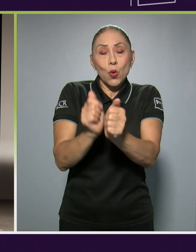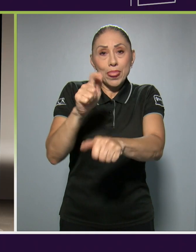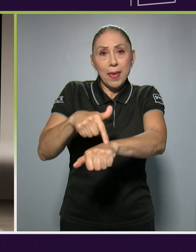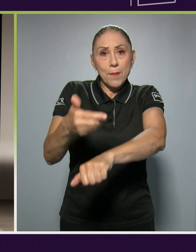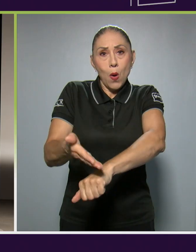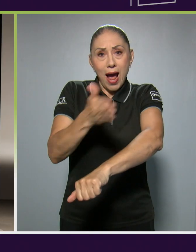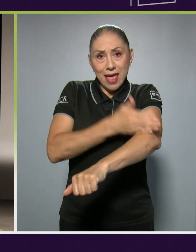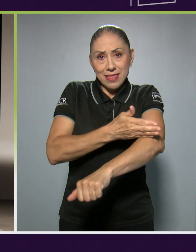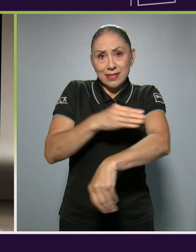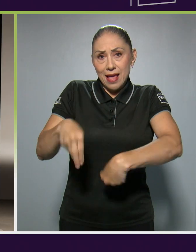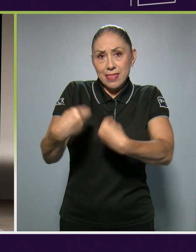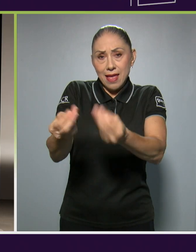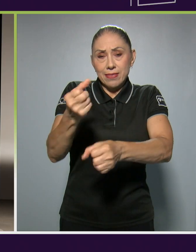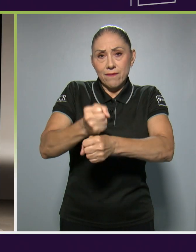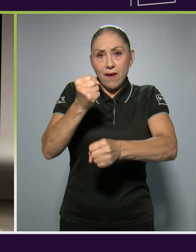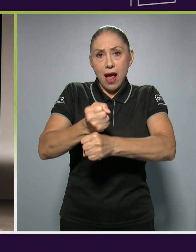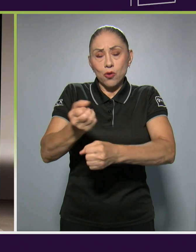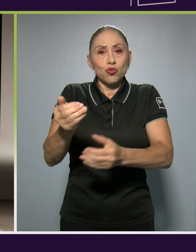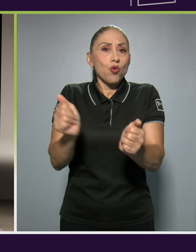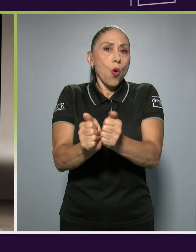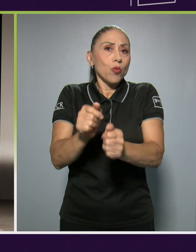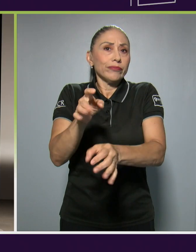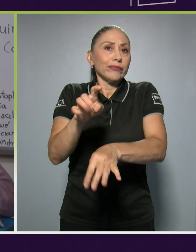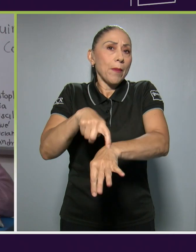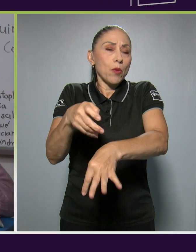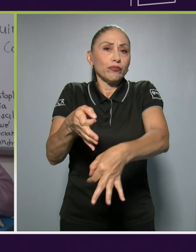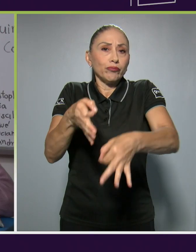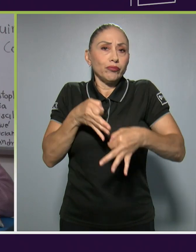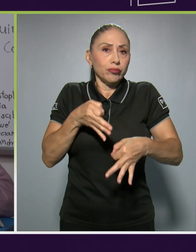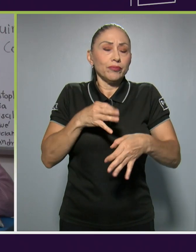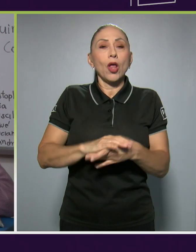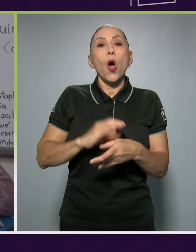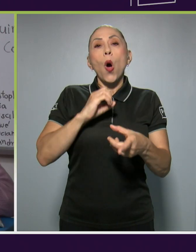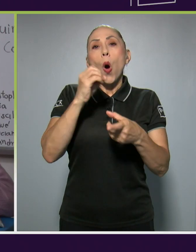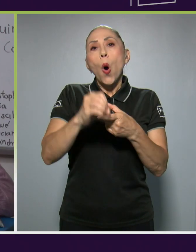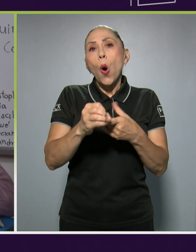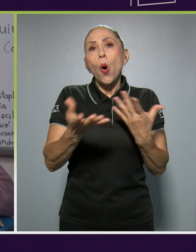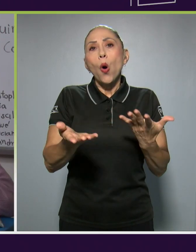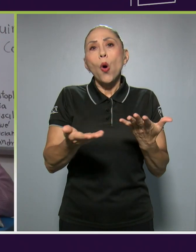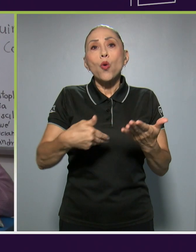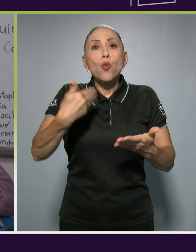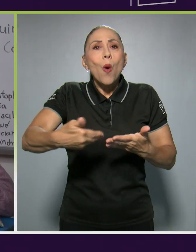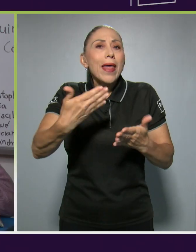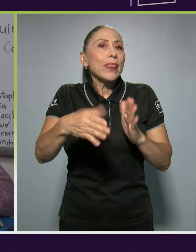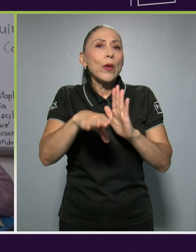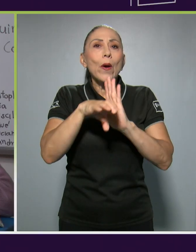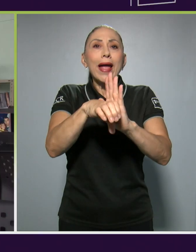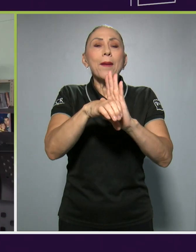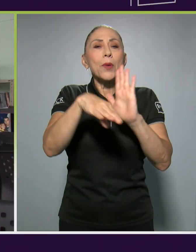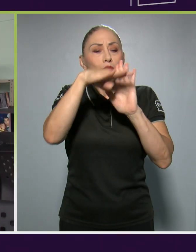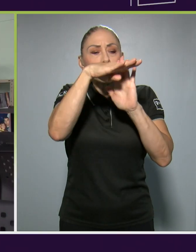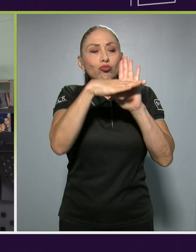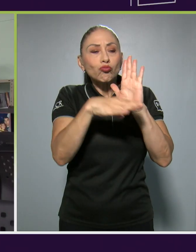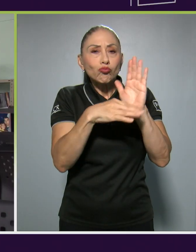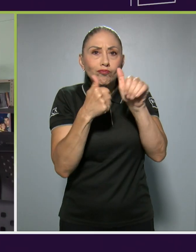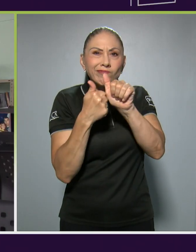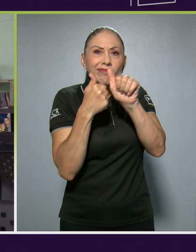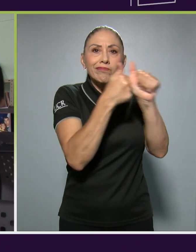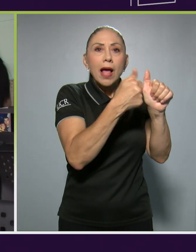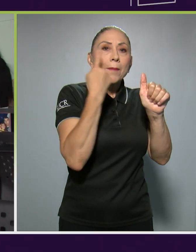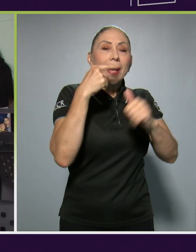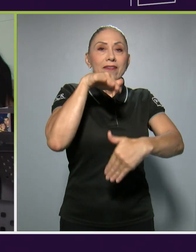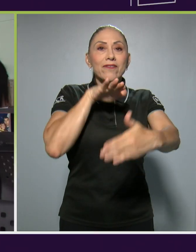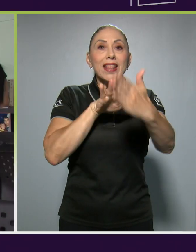más. O cuando se trata de los protocolos para enfrentar una crisis, los protocolos siguen siendo los mismos